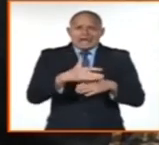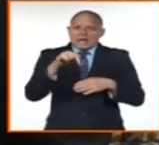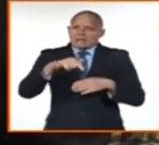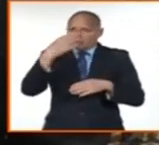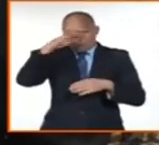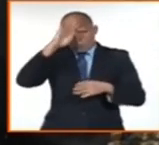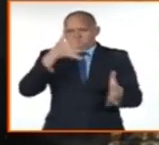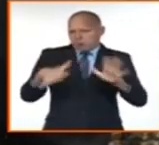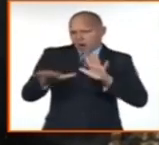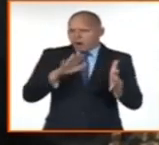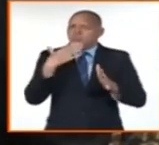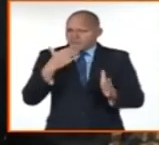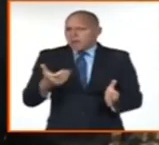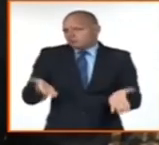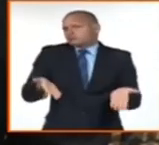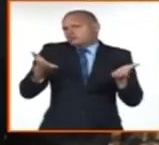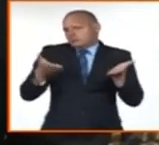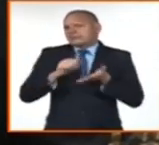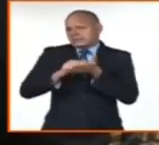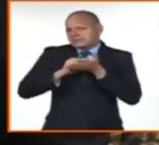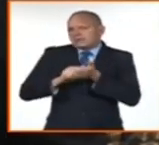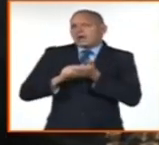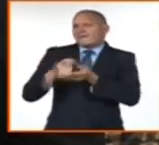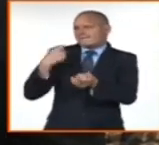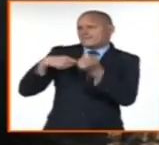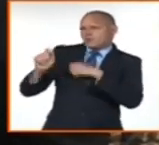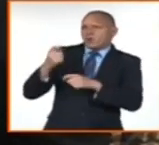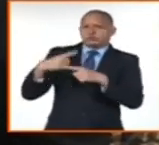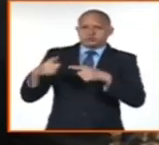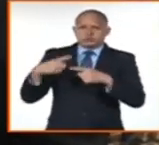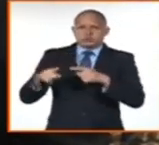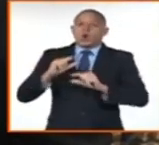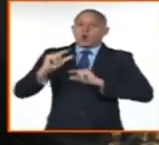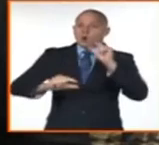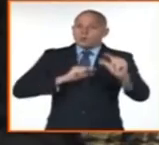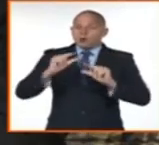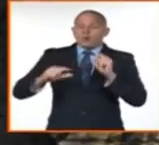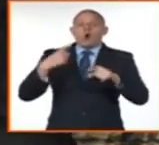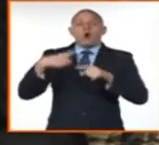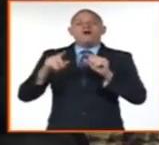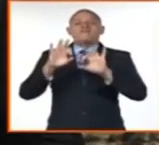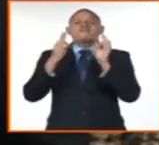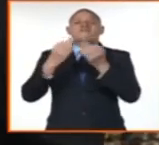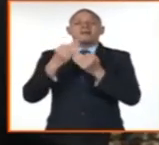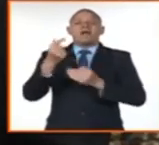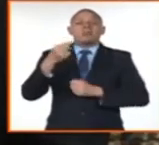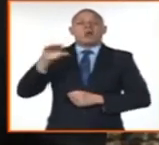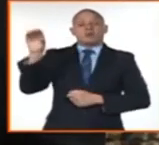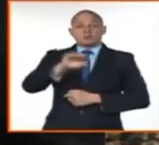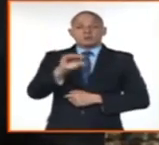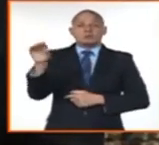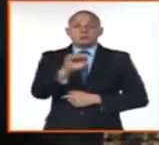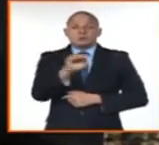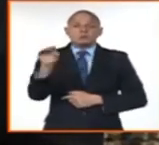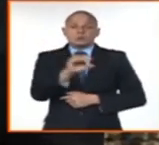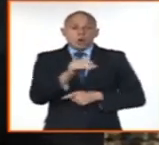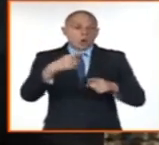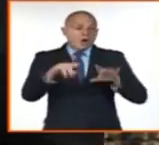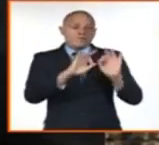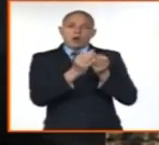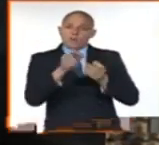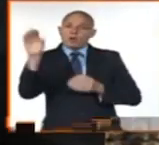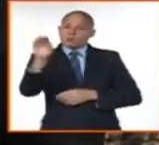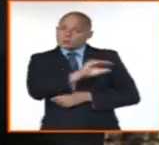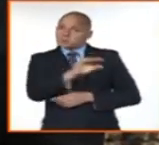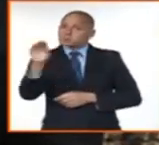bienes y servicios que exportamos. Recibíamos remesas de cubanos que están en el exterior y le mandan dinero a su familia.